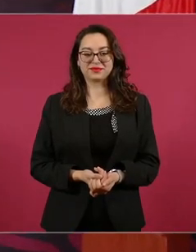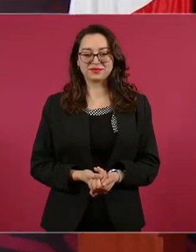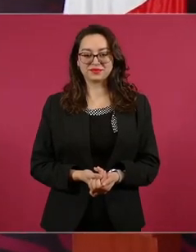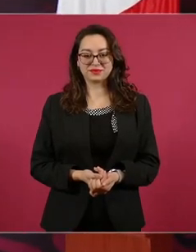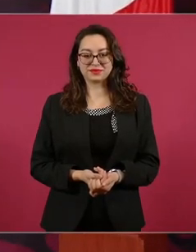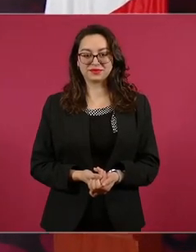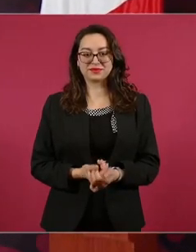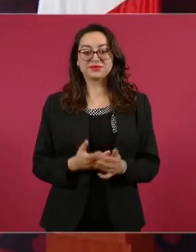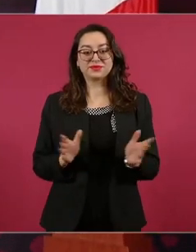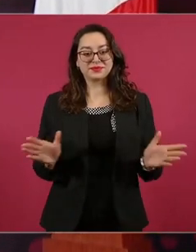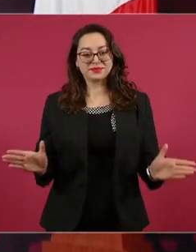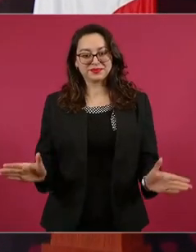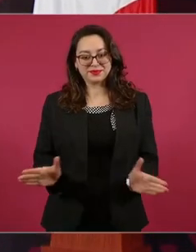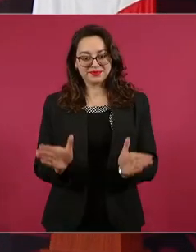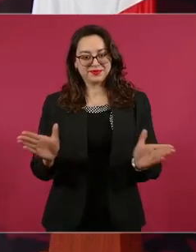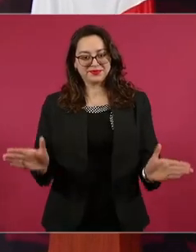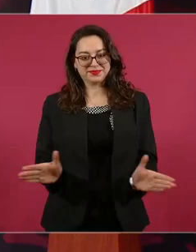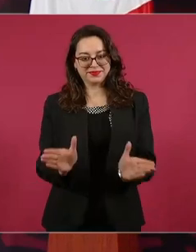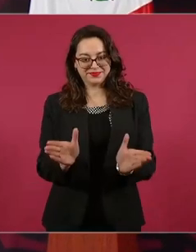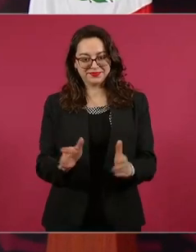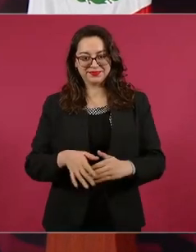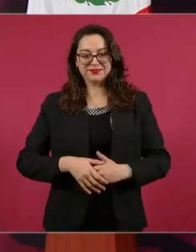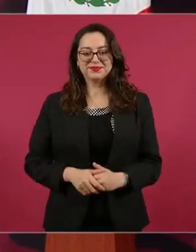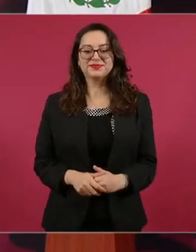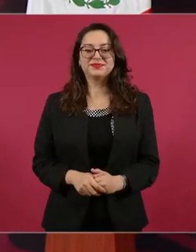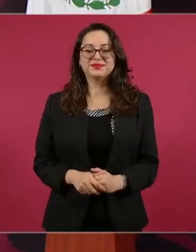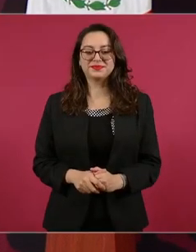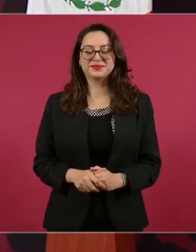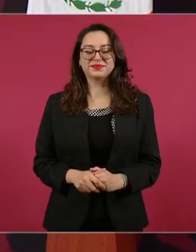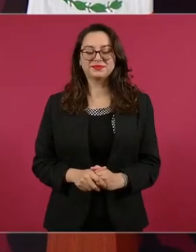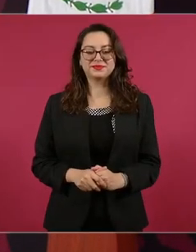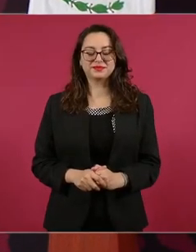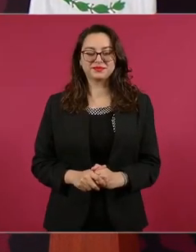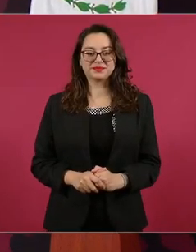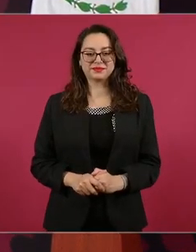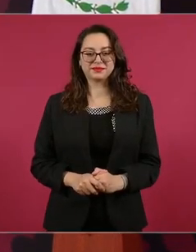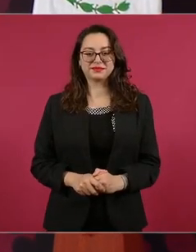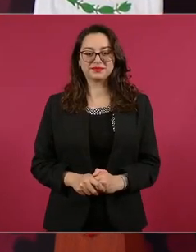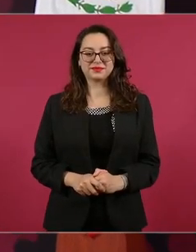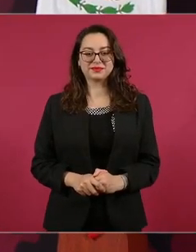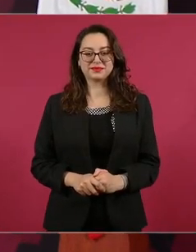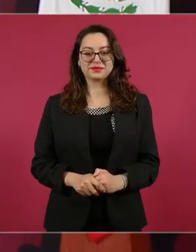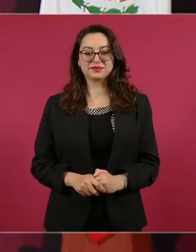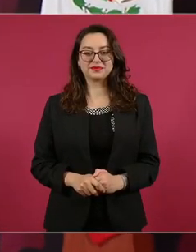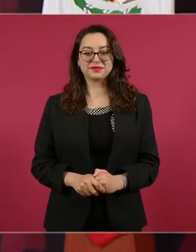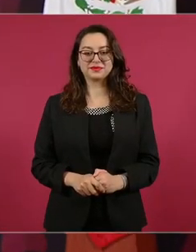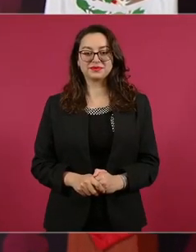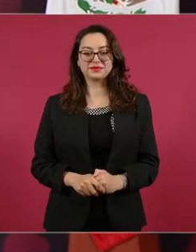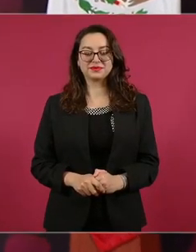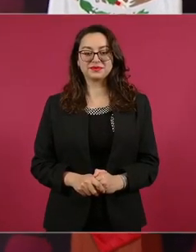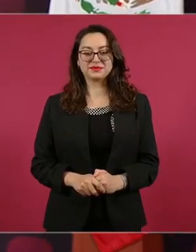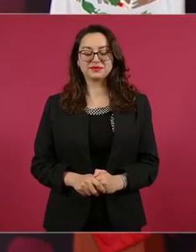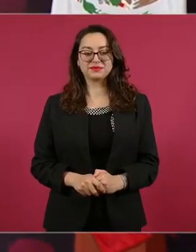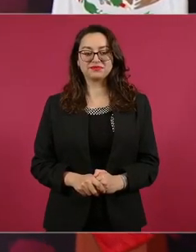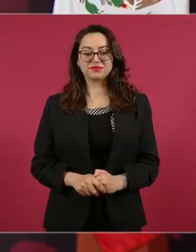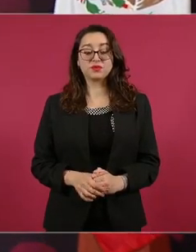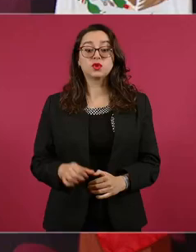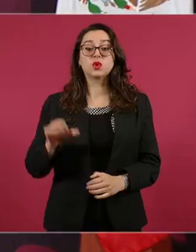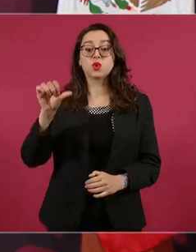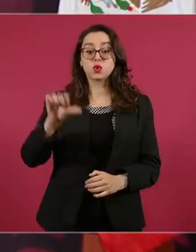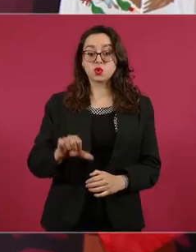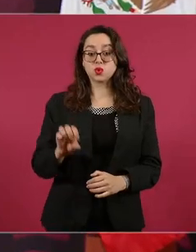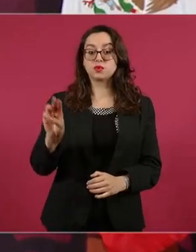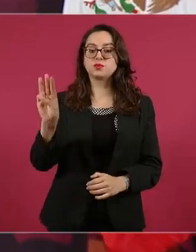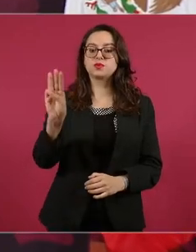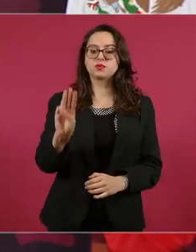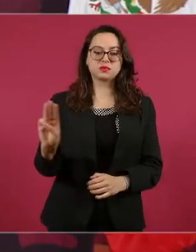El ánimo. Bueno, el día de hoy vamos a, como los miércoles, como lo